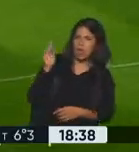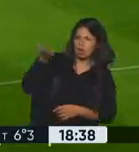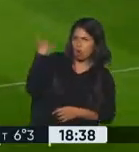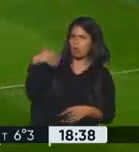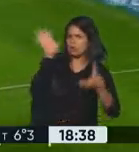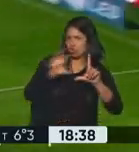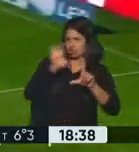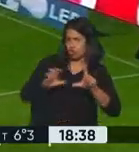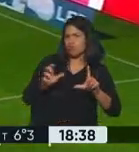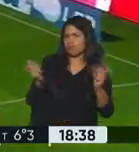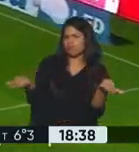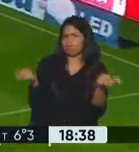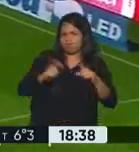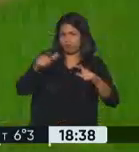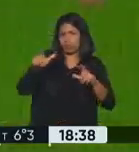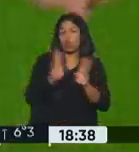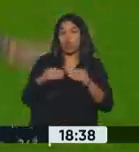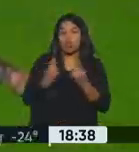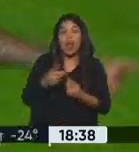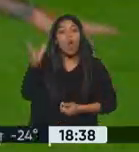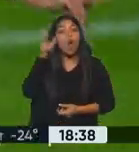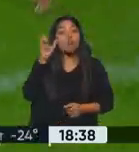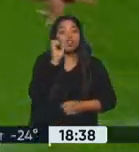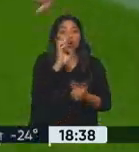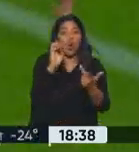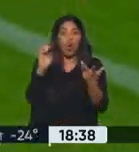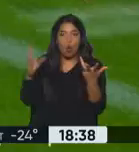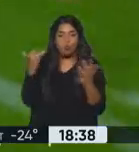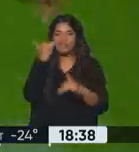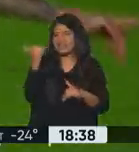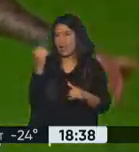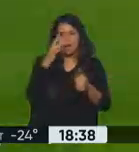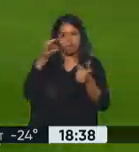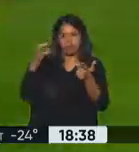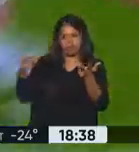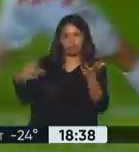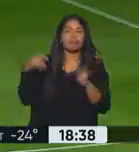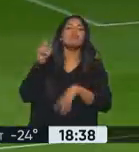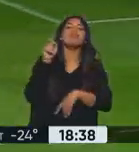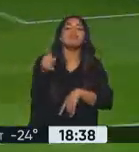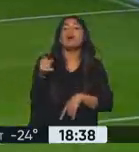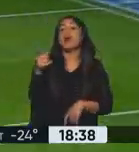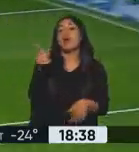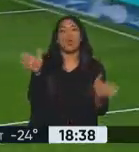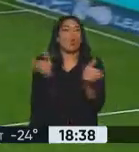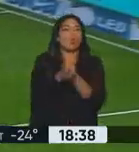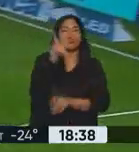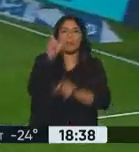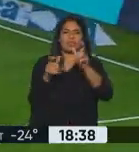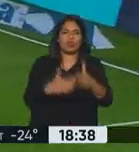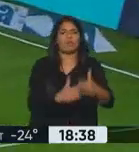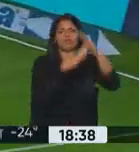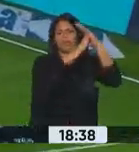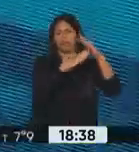zoom que llevaron a cabo los ocho equipos clasificados a la fase final junto a las autoridades de la liga el ministerio de seguridad de